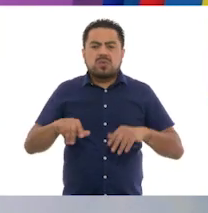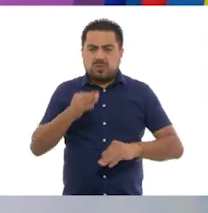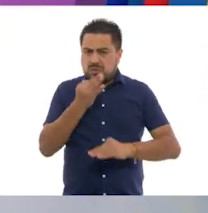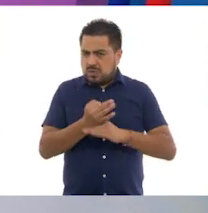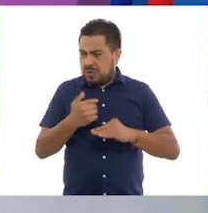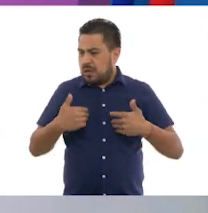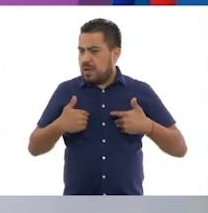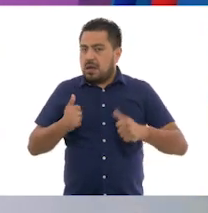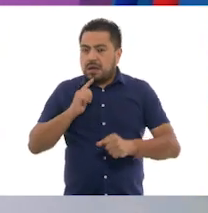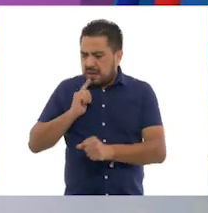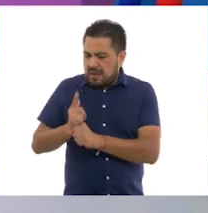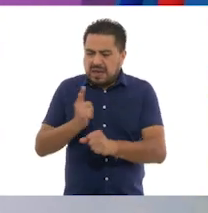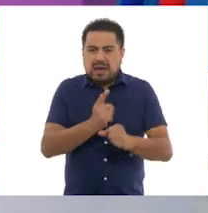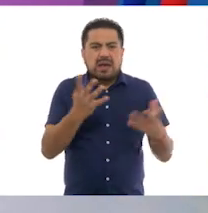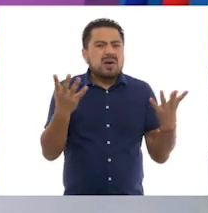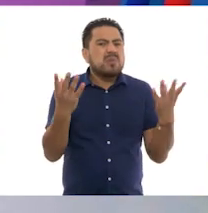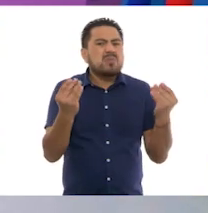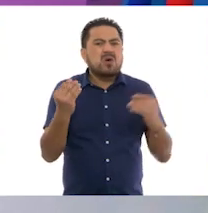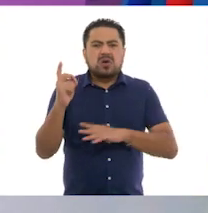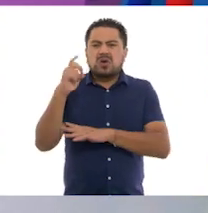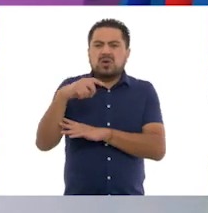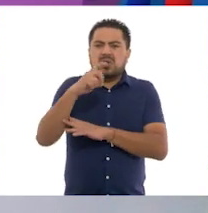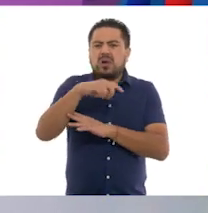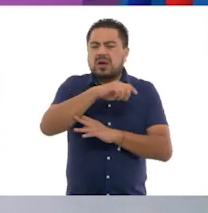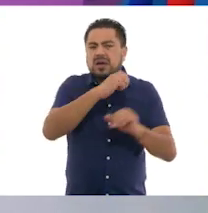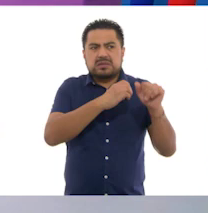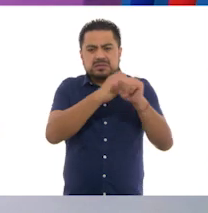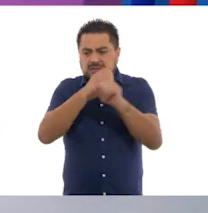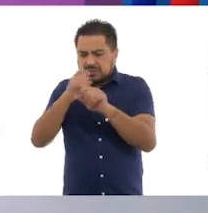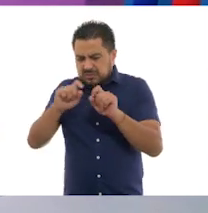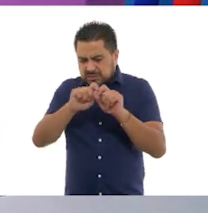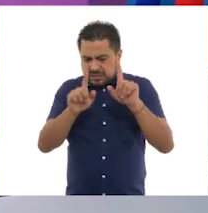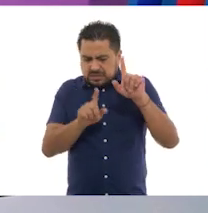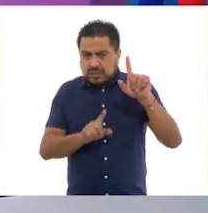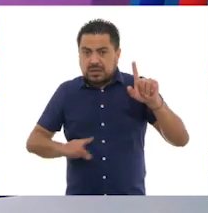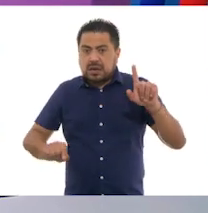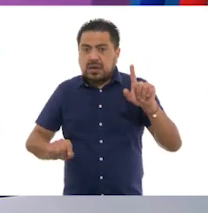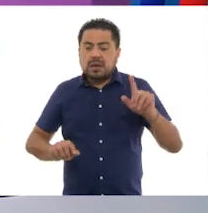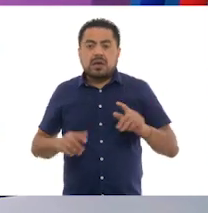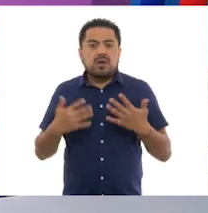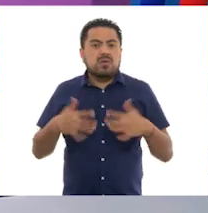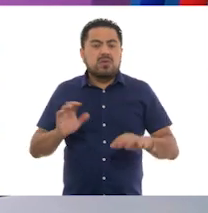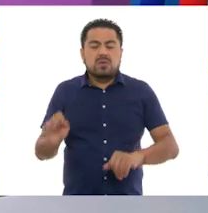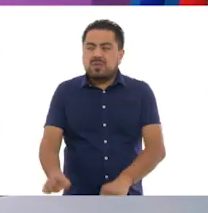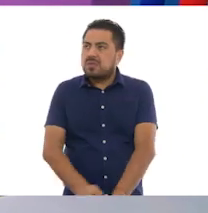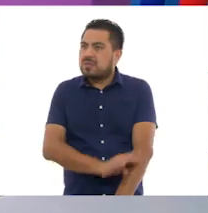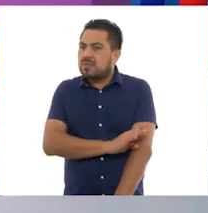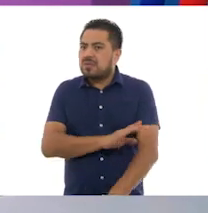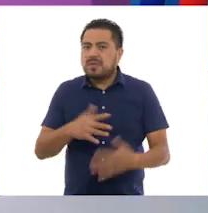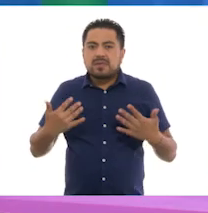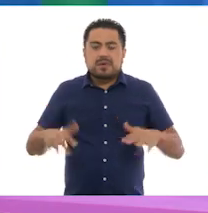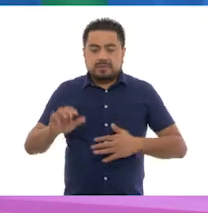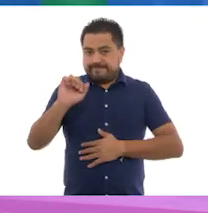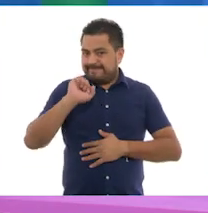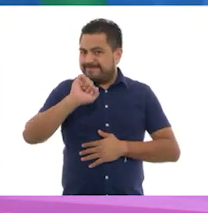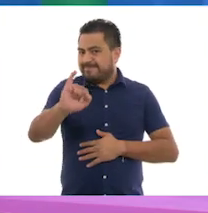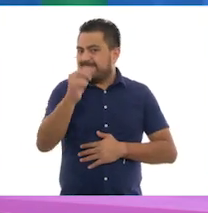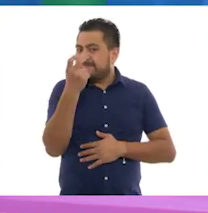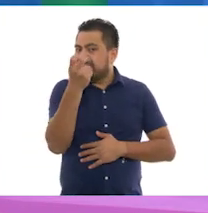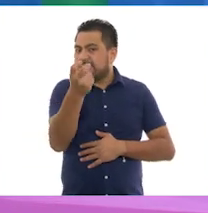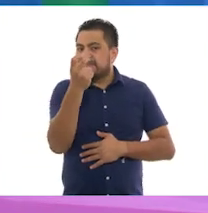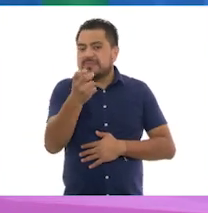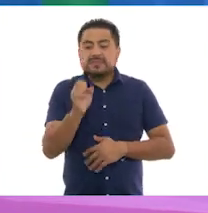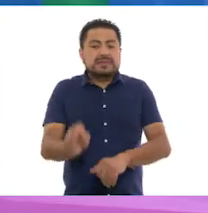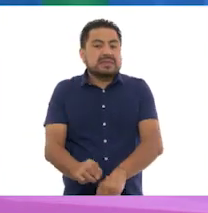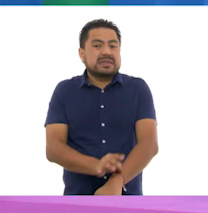entendí, se han encontrado restos de dinosaurios en varios estados de la República Mexicana. ¡Qué emoción! Exactamente, Raulito. Y